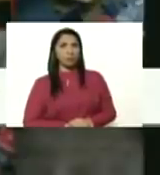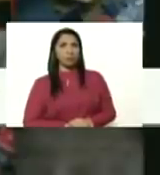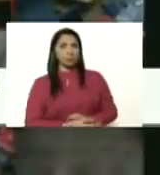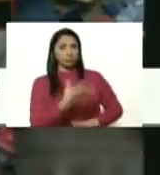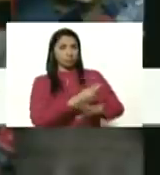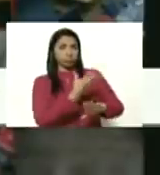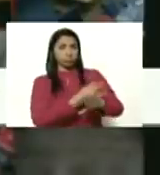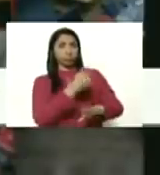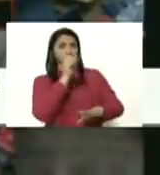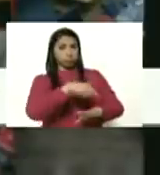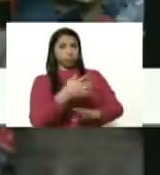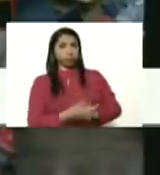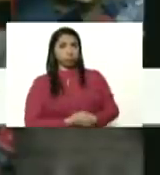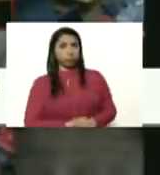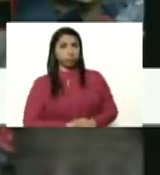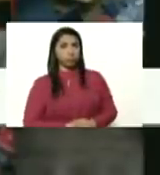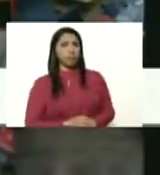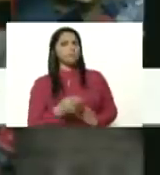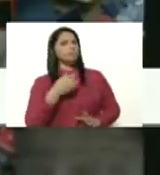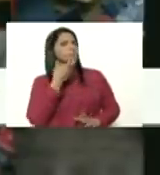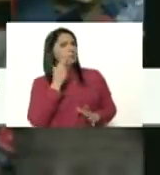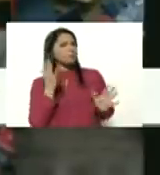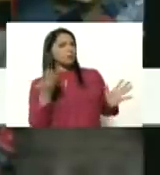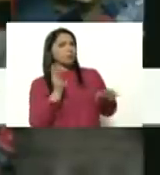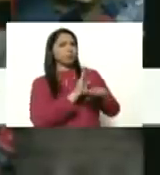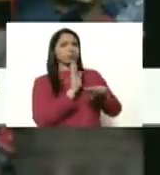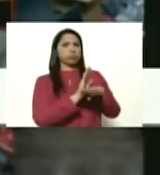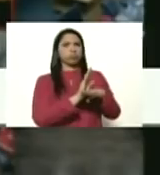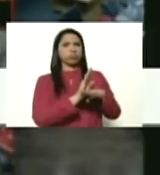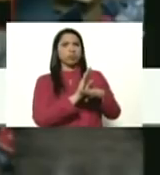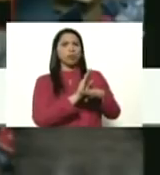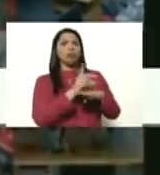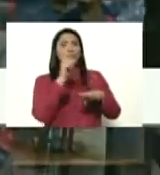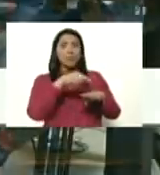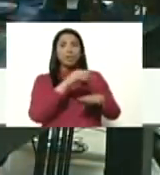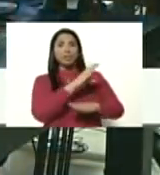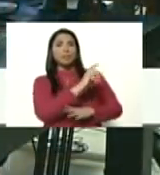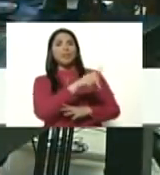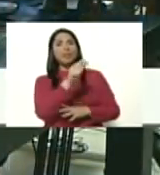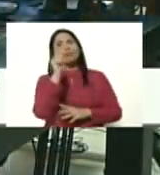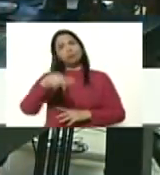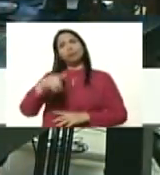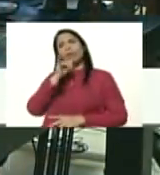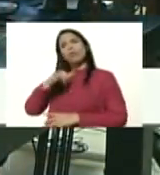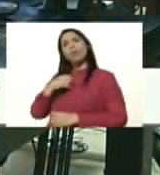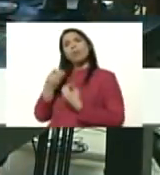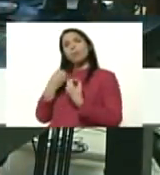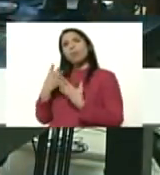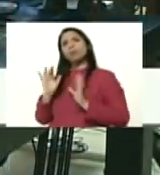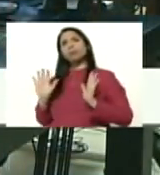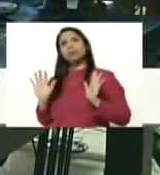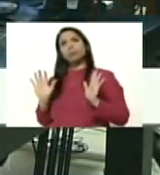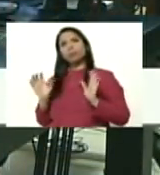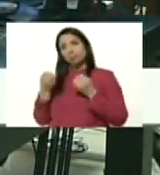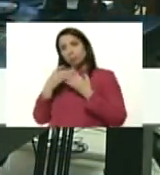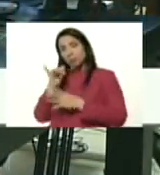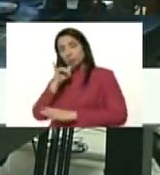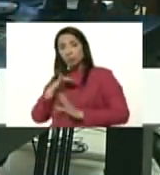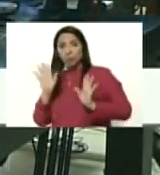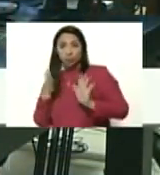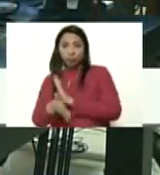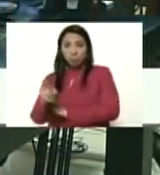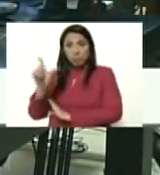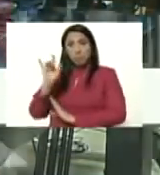en el sector de Morichal apoyando a los compañeros petroleros. CPT de la... Estoy bien informado. Sí, estoy bien informado de